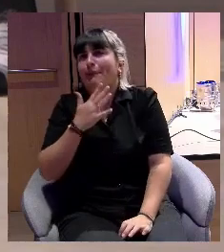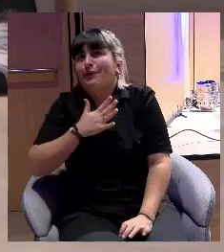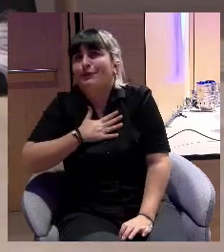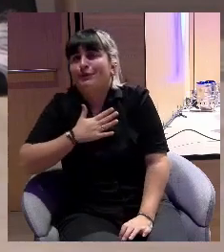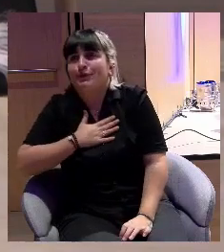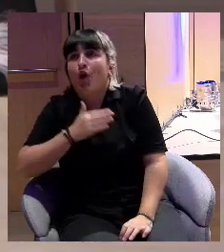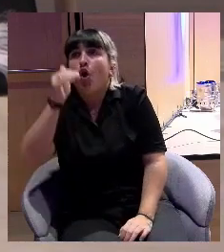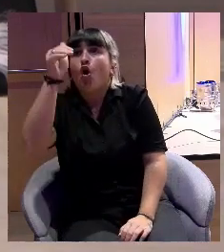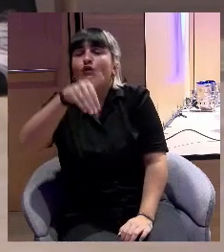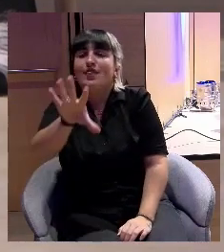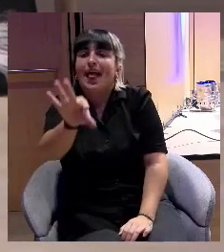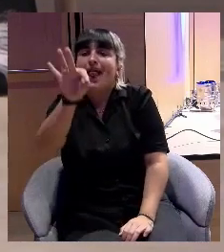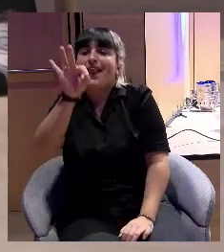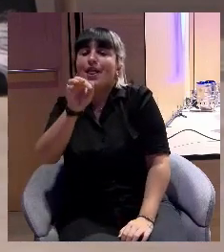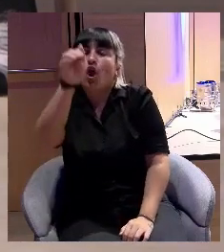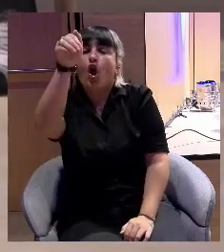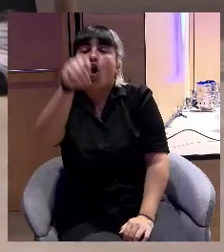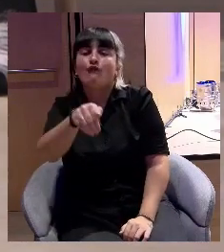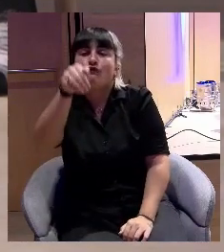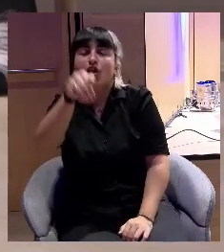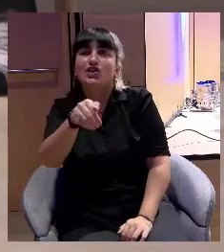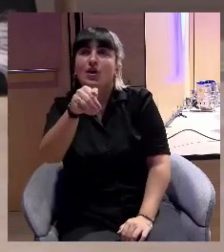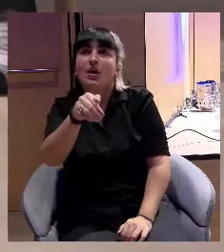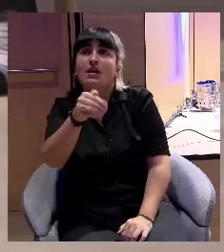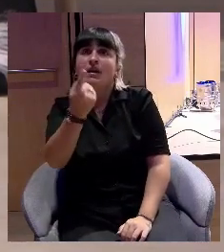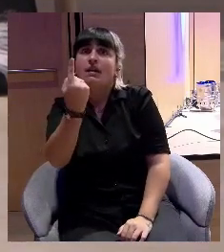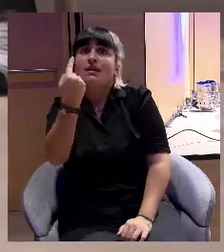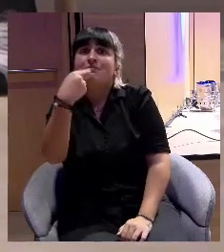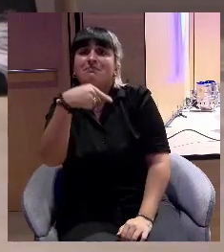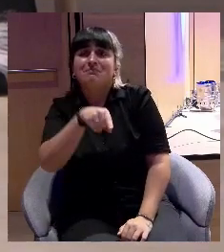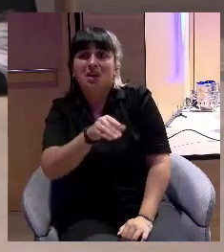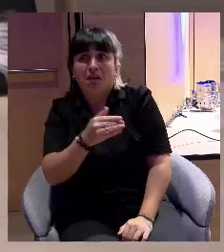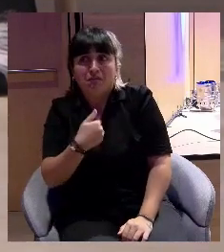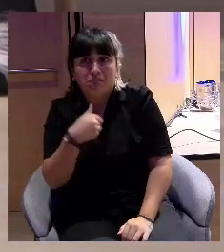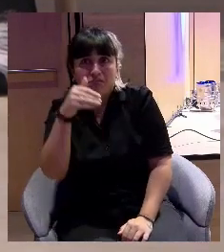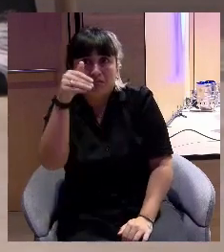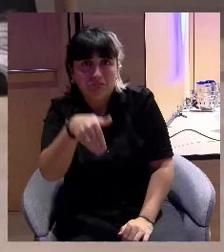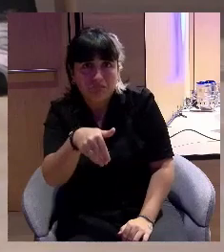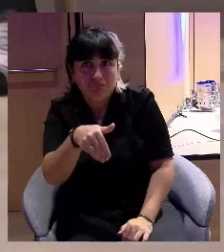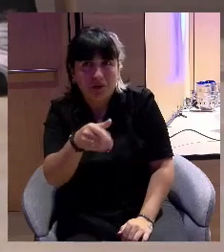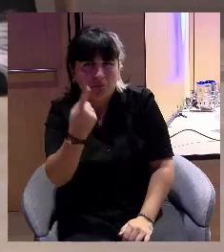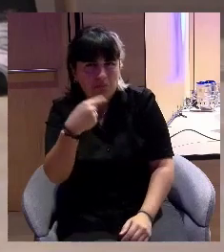alguna candidata o candidato y puede ser que no sea quien tome posesión.